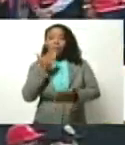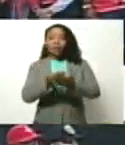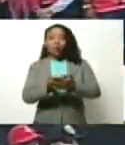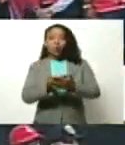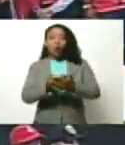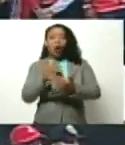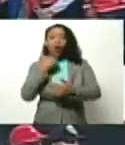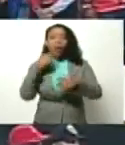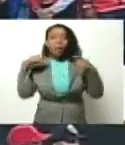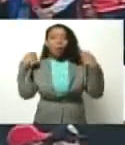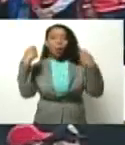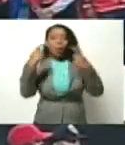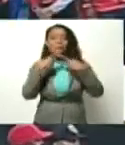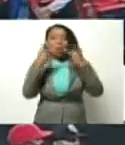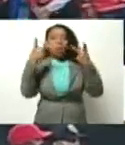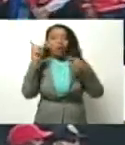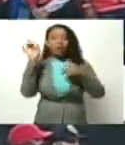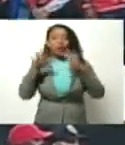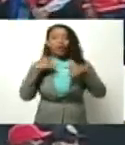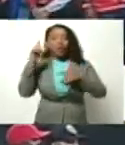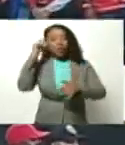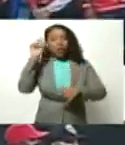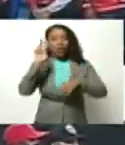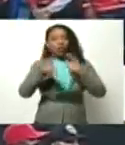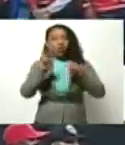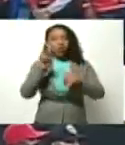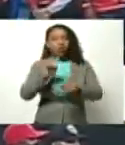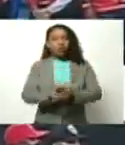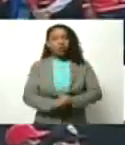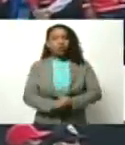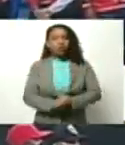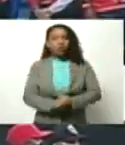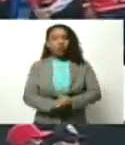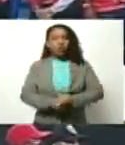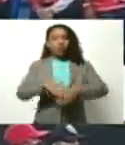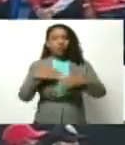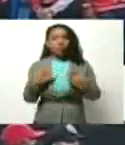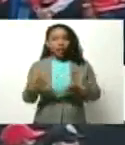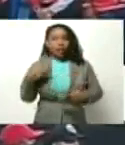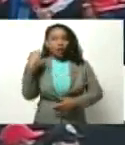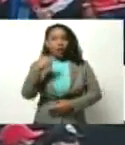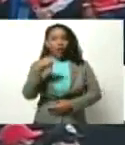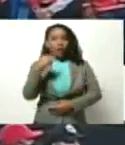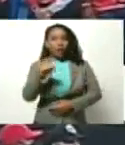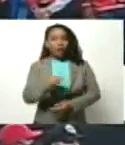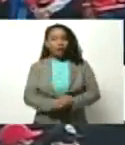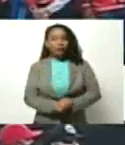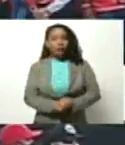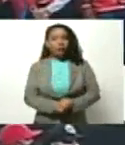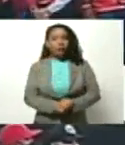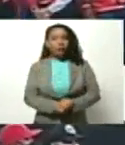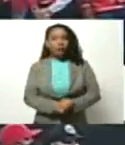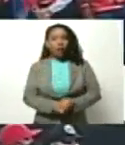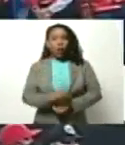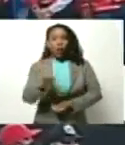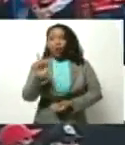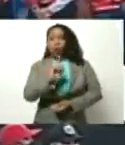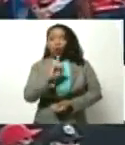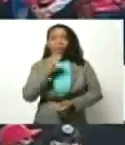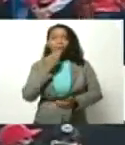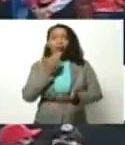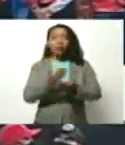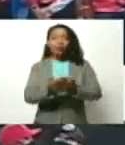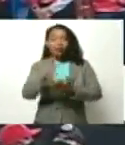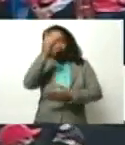propaganda en ese evento del día 12 de noviembre no está permitido